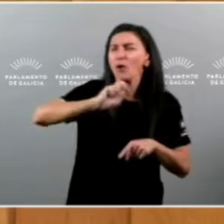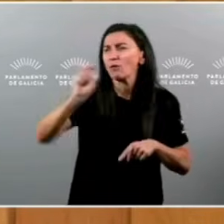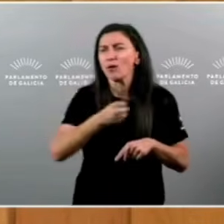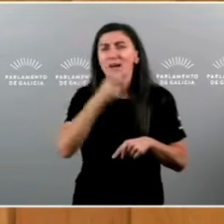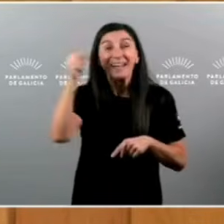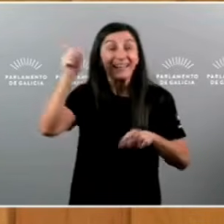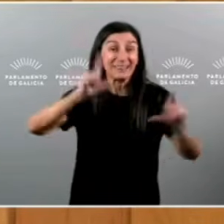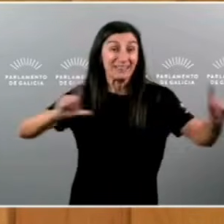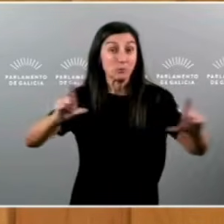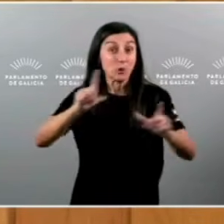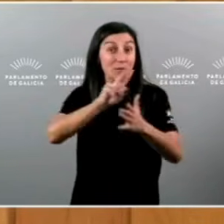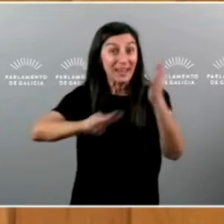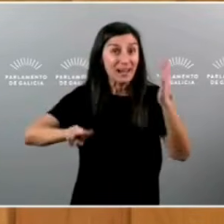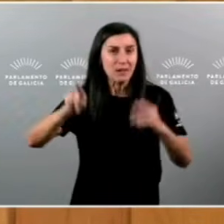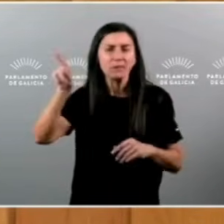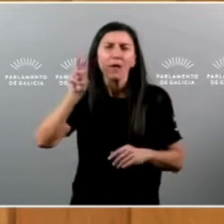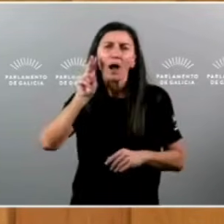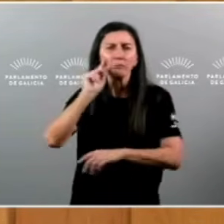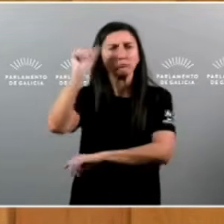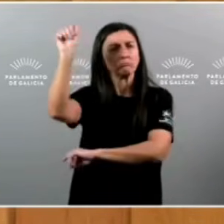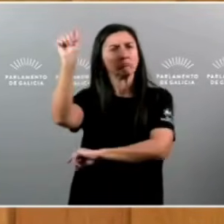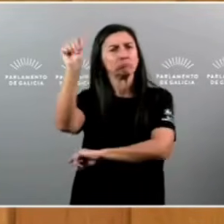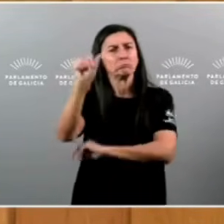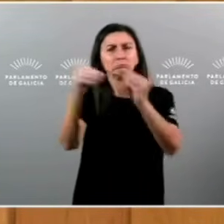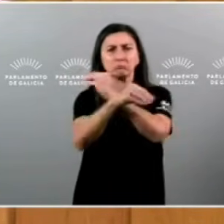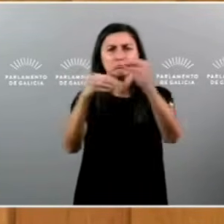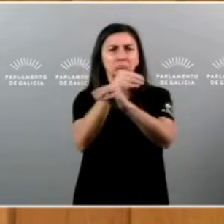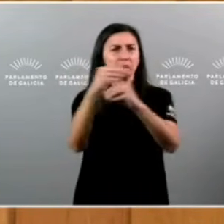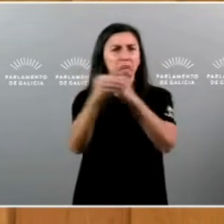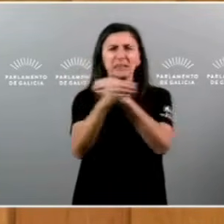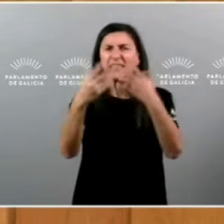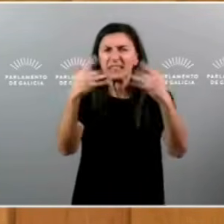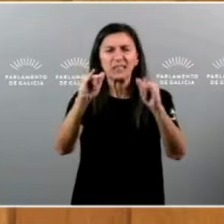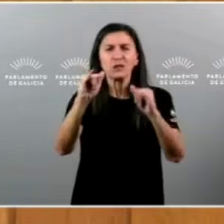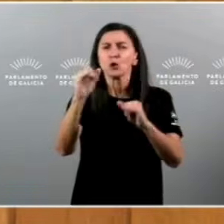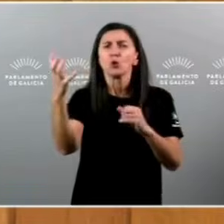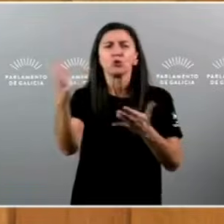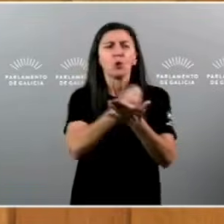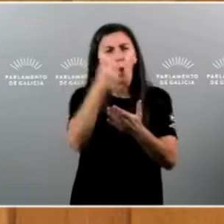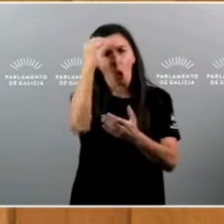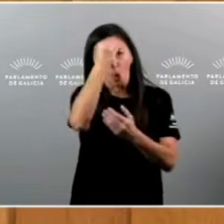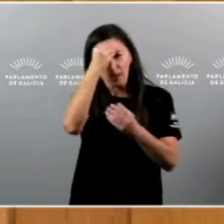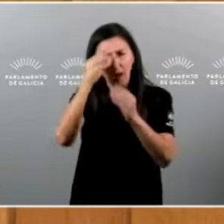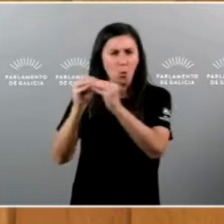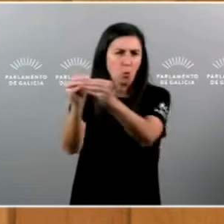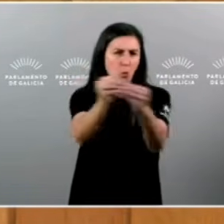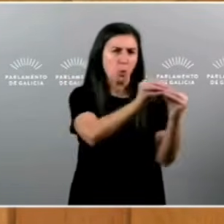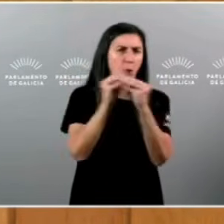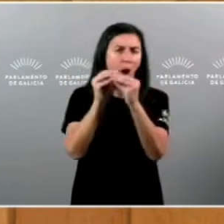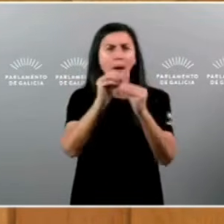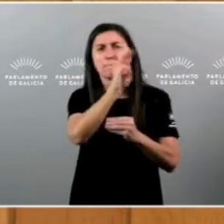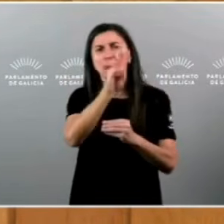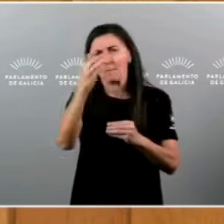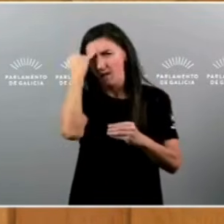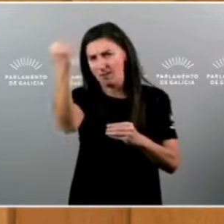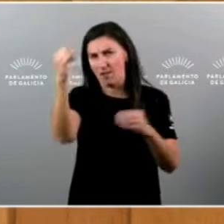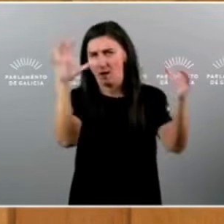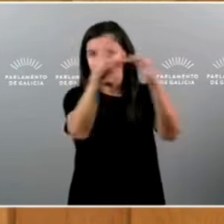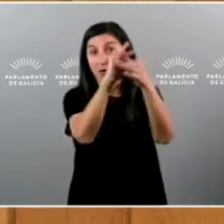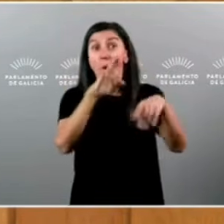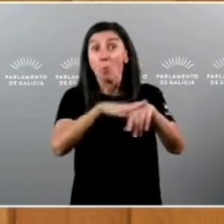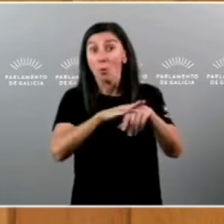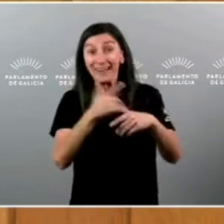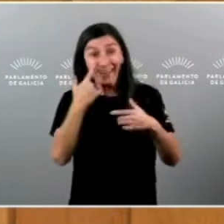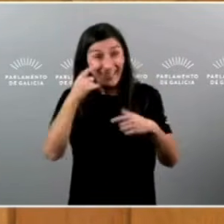eres capaz de escoitar unha voz discordante ao argumentario do Partido Popular, porque é que vostedes queren anular a